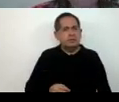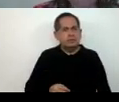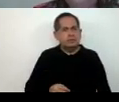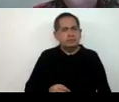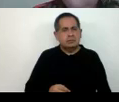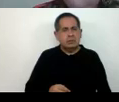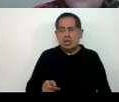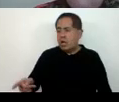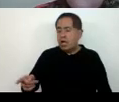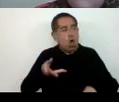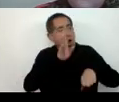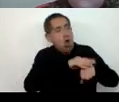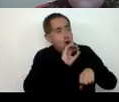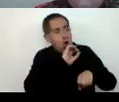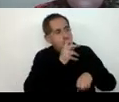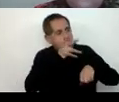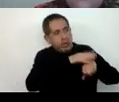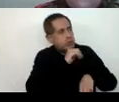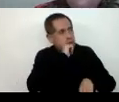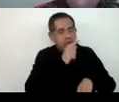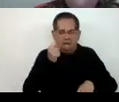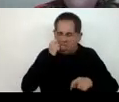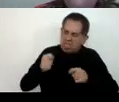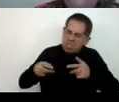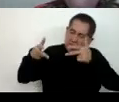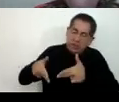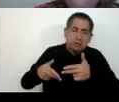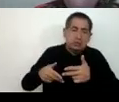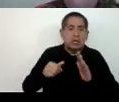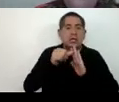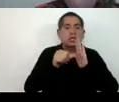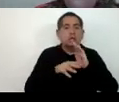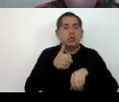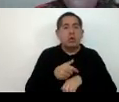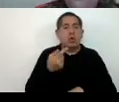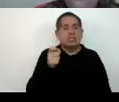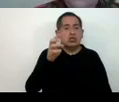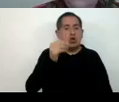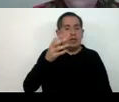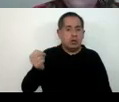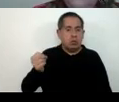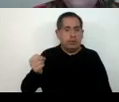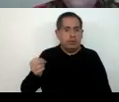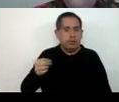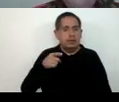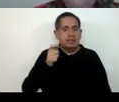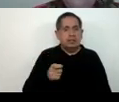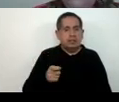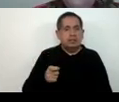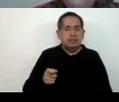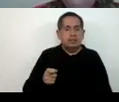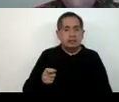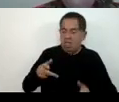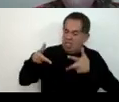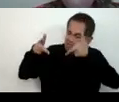sin el consentimiento de las personas? Dice el artículo 199 del Código Penal que la esterilización provocada que